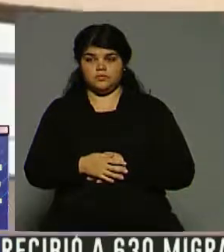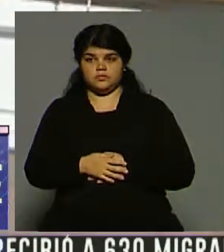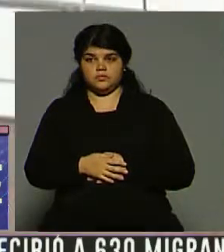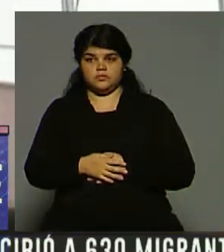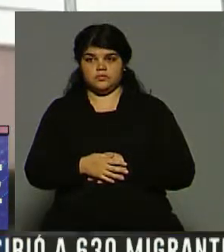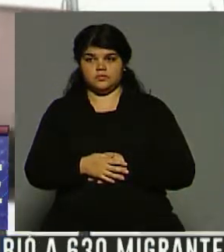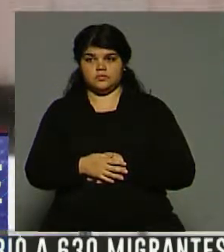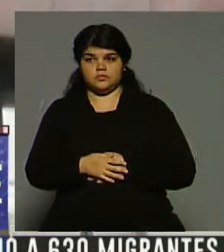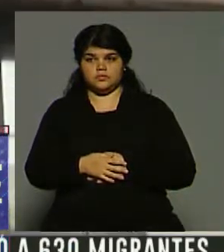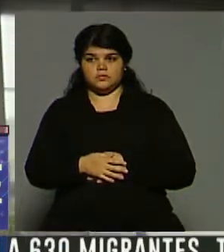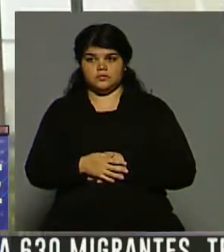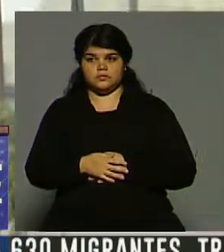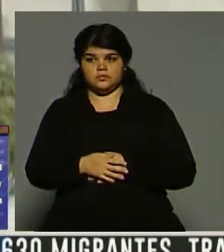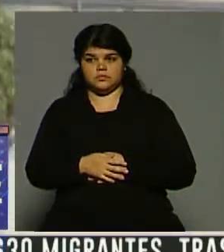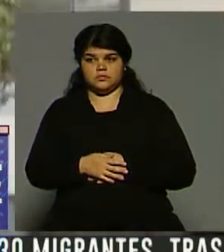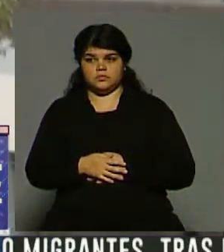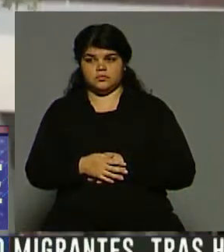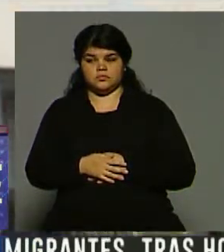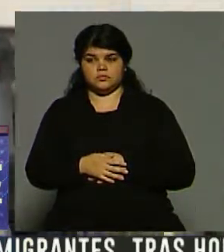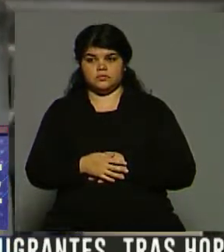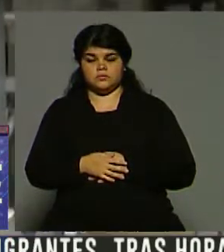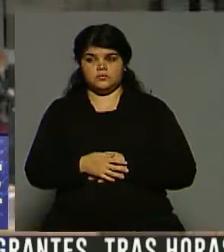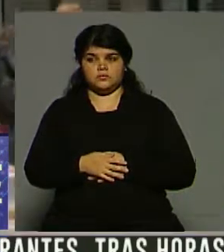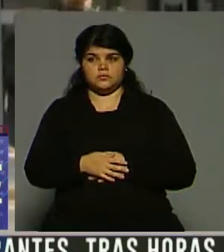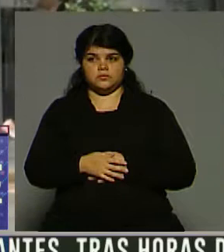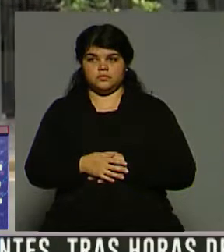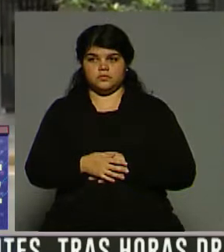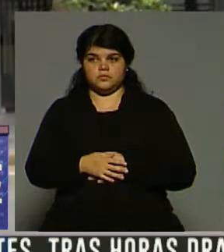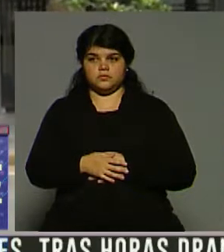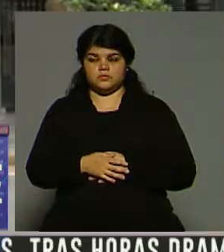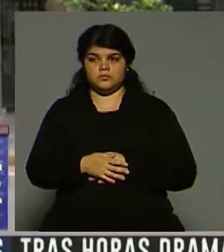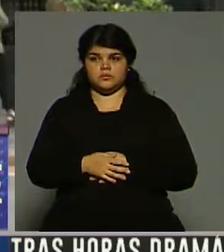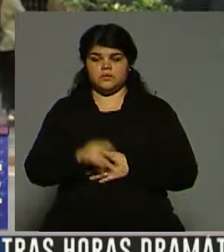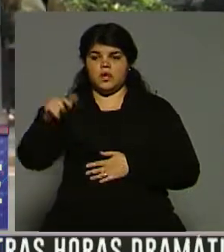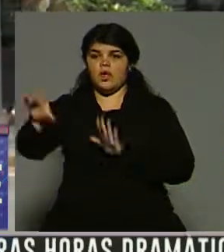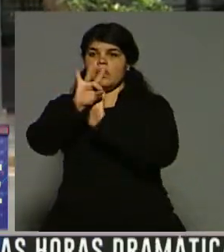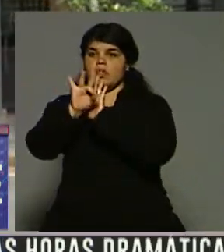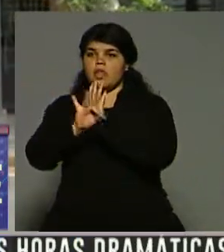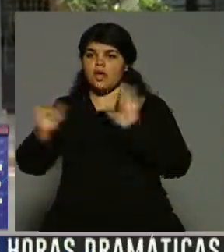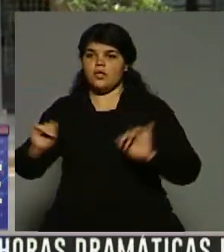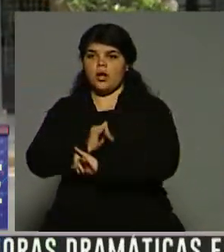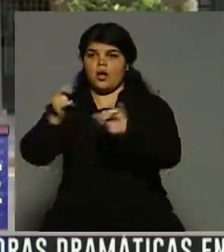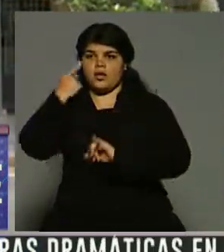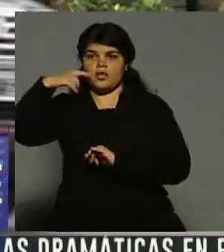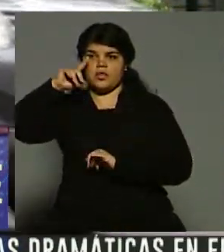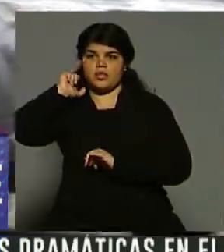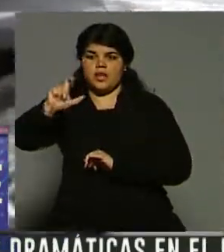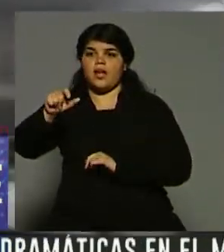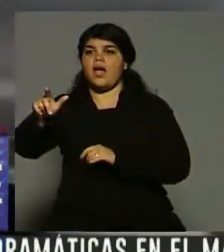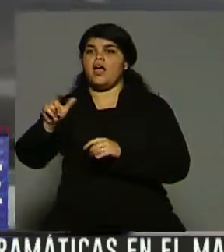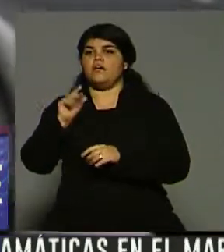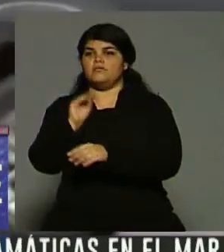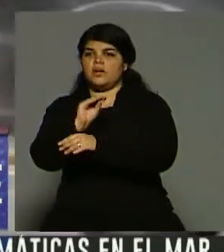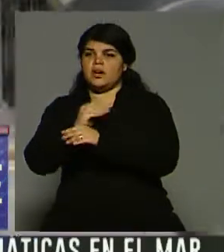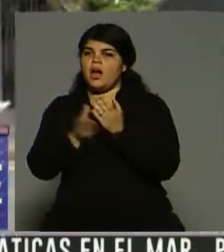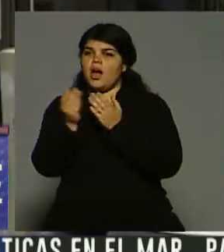Una familia necesita casi 19 mil pesos para no ser pobre. Los datos los difundió el INDEC y corresponden a la canasta básica total